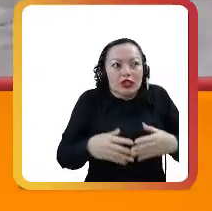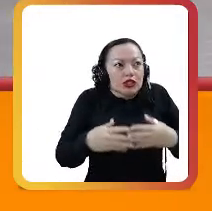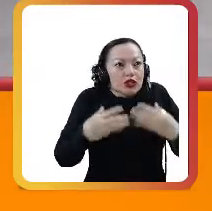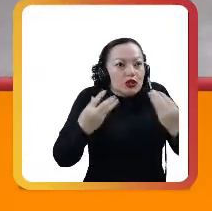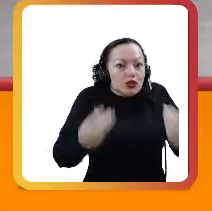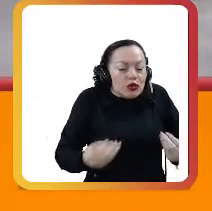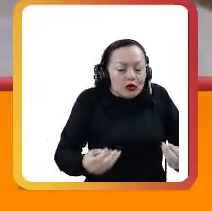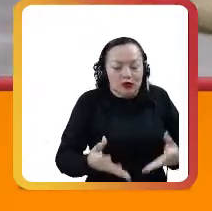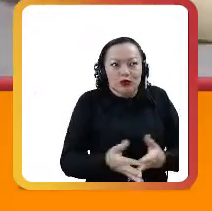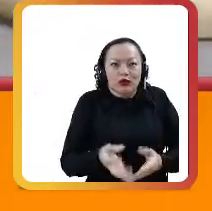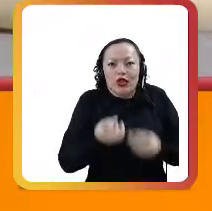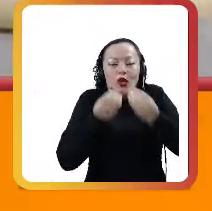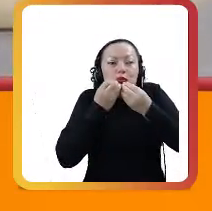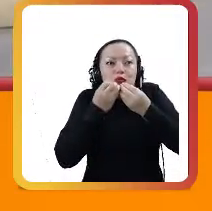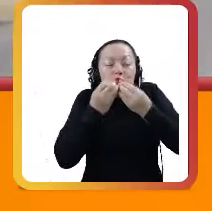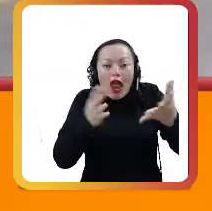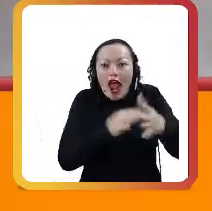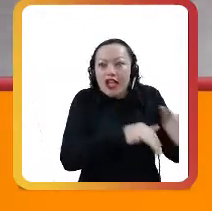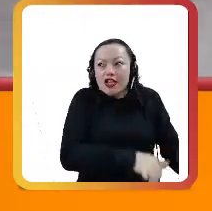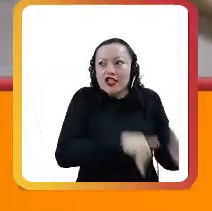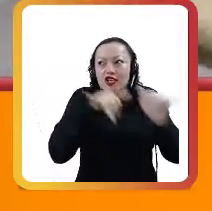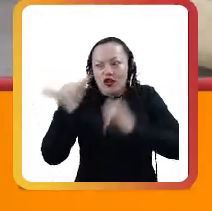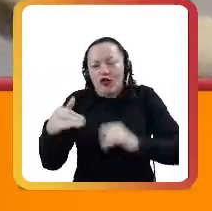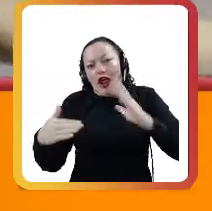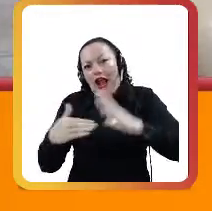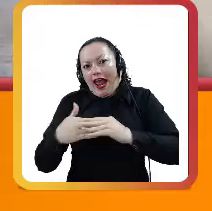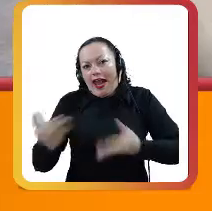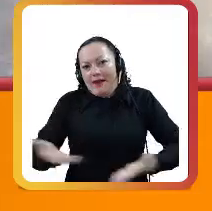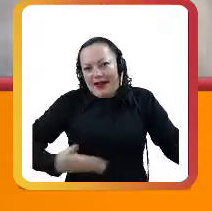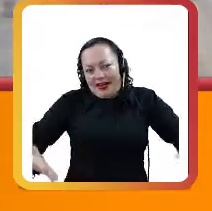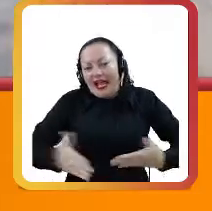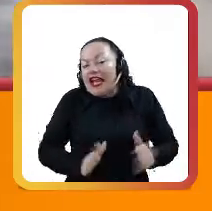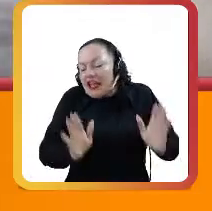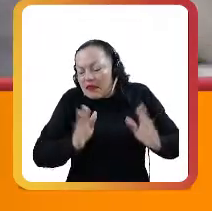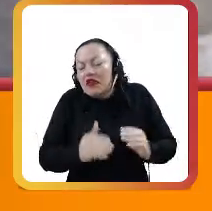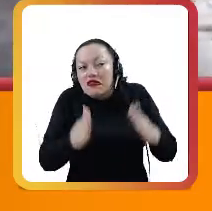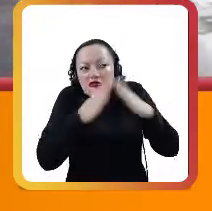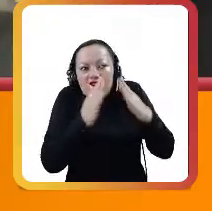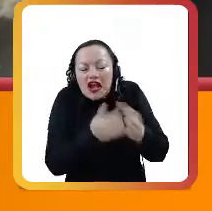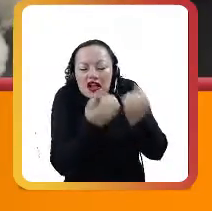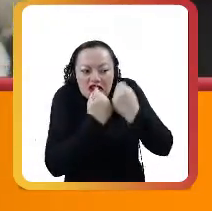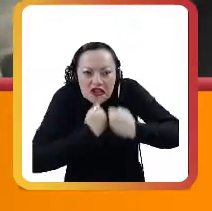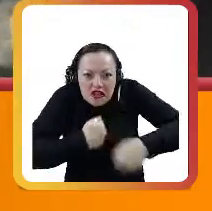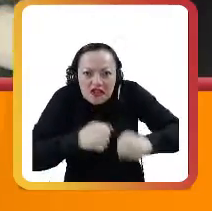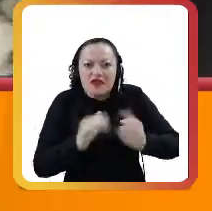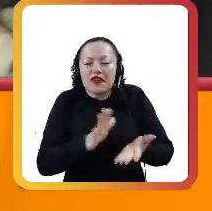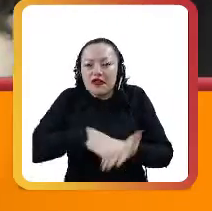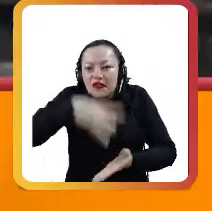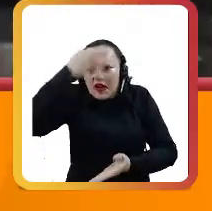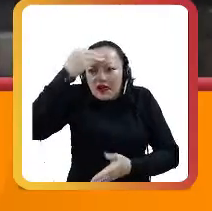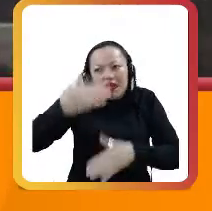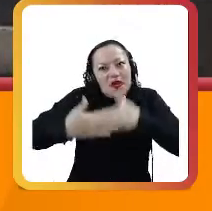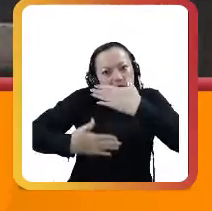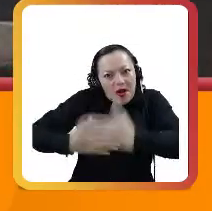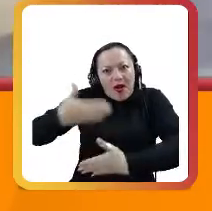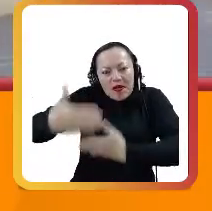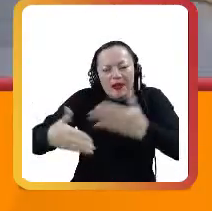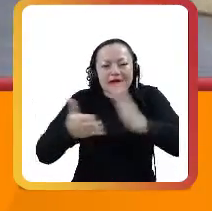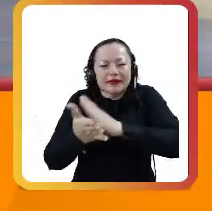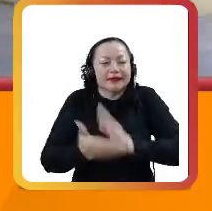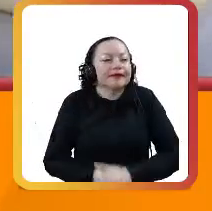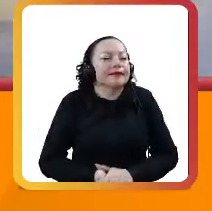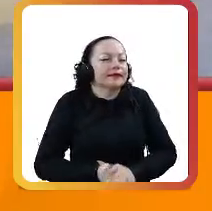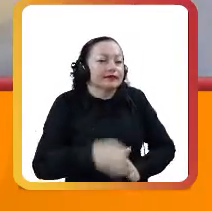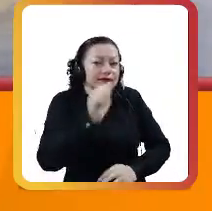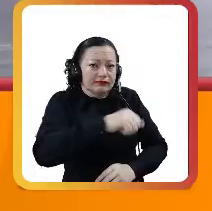tan deliciosos como los de la panadería, pero los hicimos nosotros y nos queda con la satisfacción de que fuimos nosotros. No, les aseguro que quedan súper